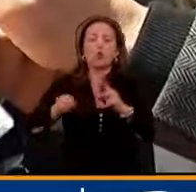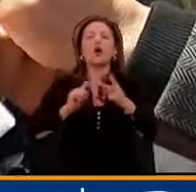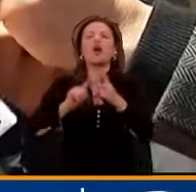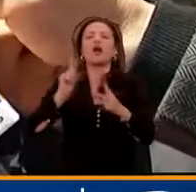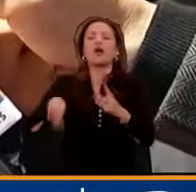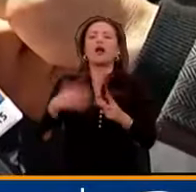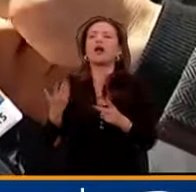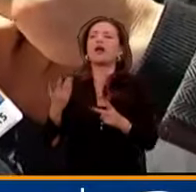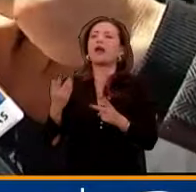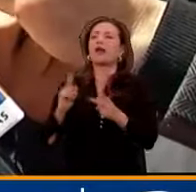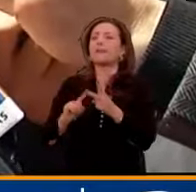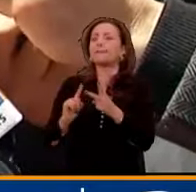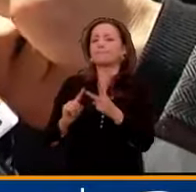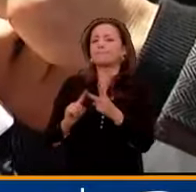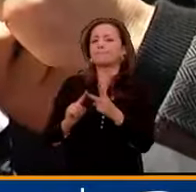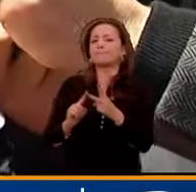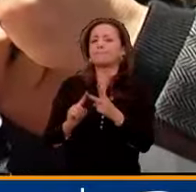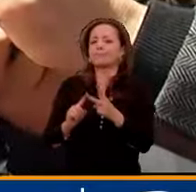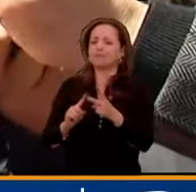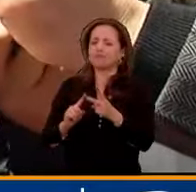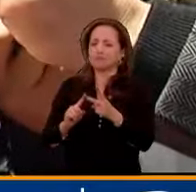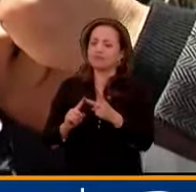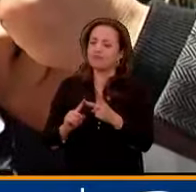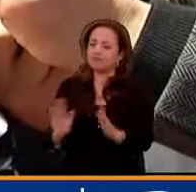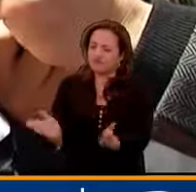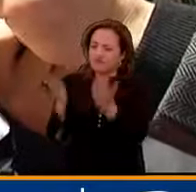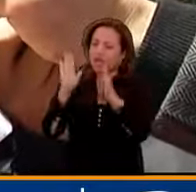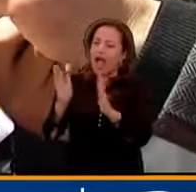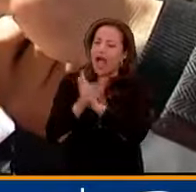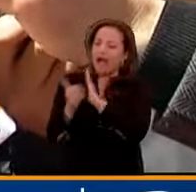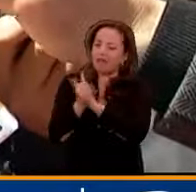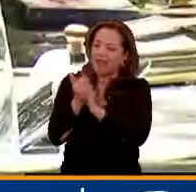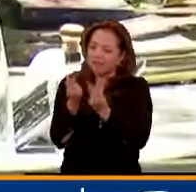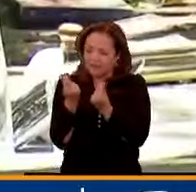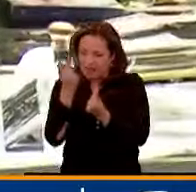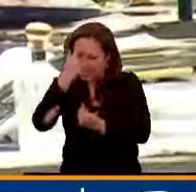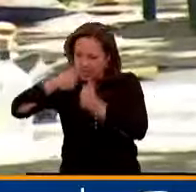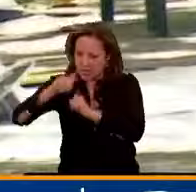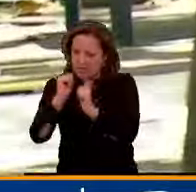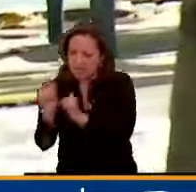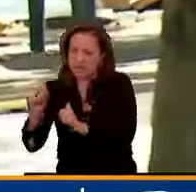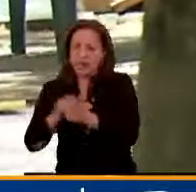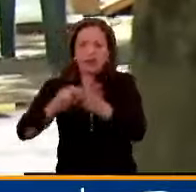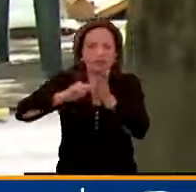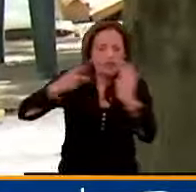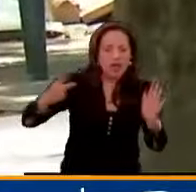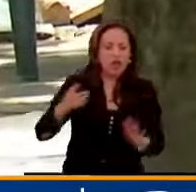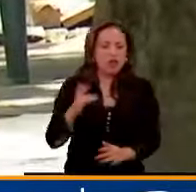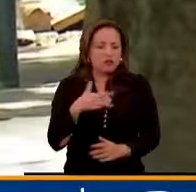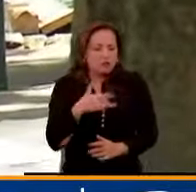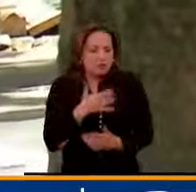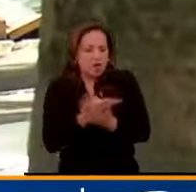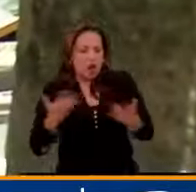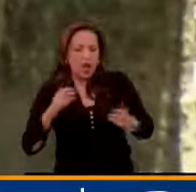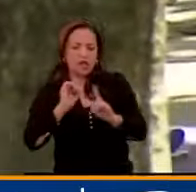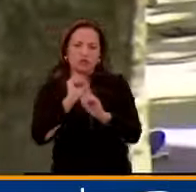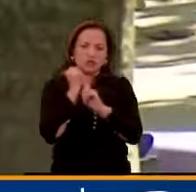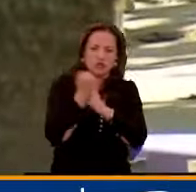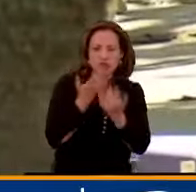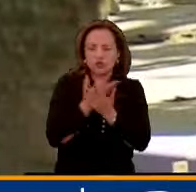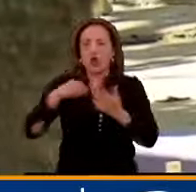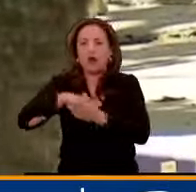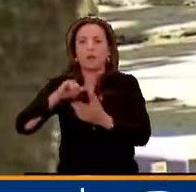de fortalecimiento de habilidades financieras, tecnológicas y socioemocionales. Este año se han presentado